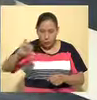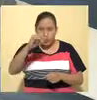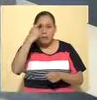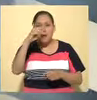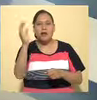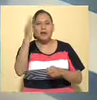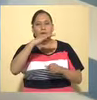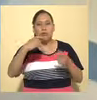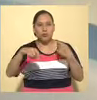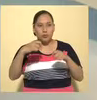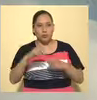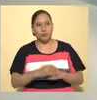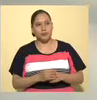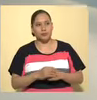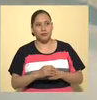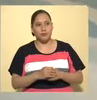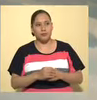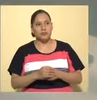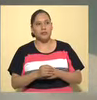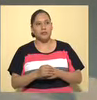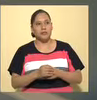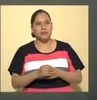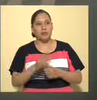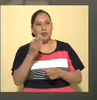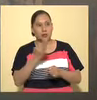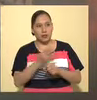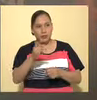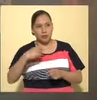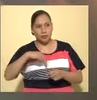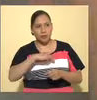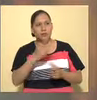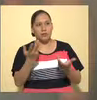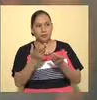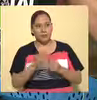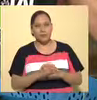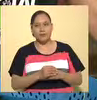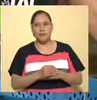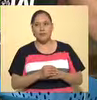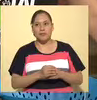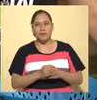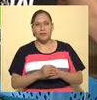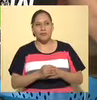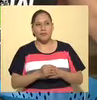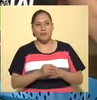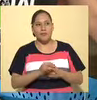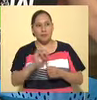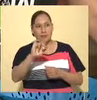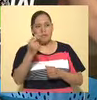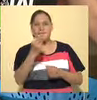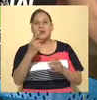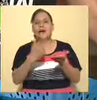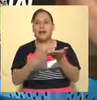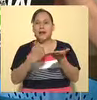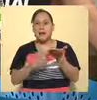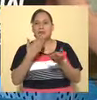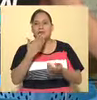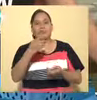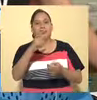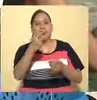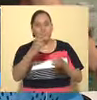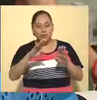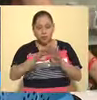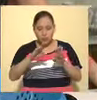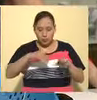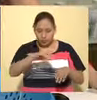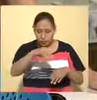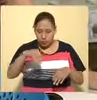aligerarlo un poquito. Entonces aquí lo único que vamos a hacer, sí va a tener... Pues grasita, ¿no? Pero es la base para que nos